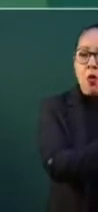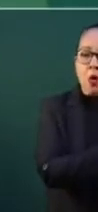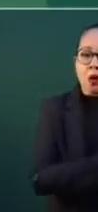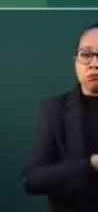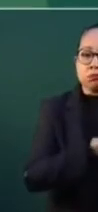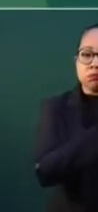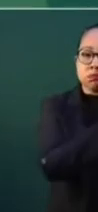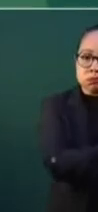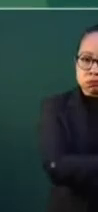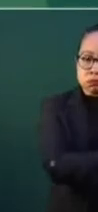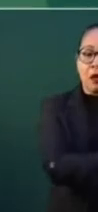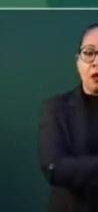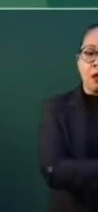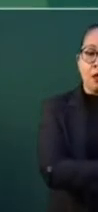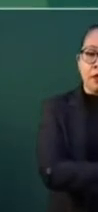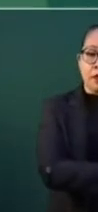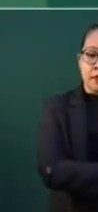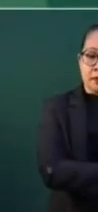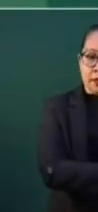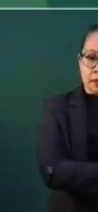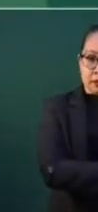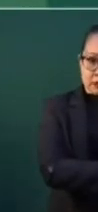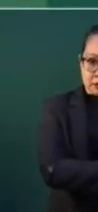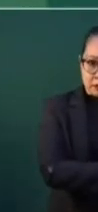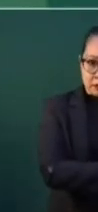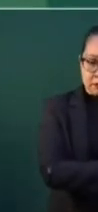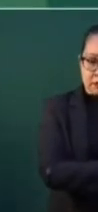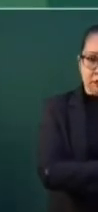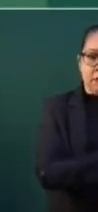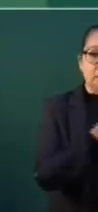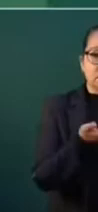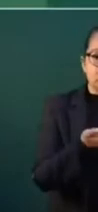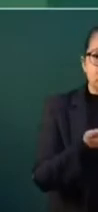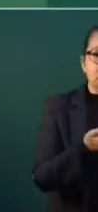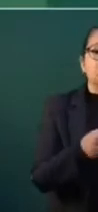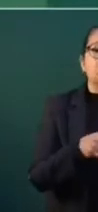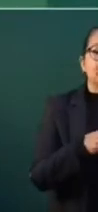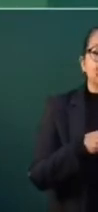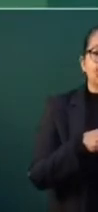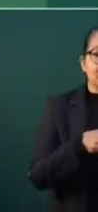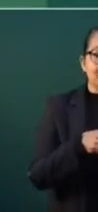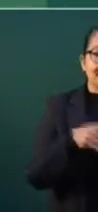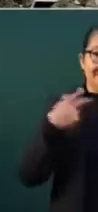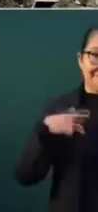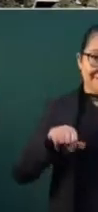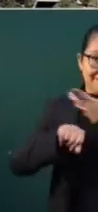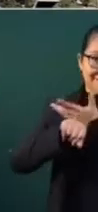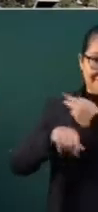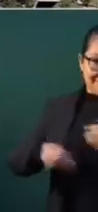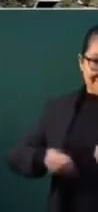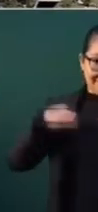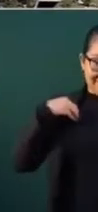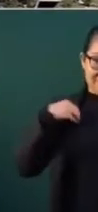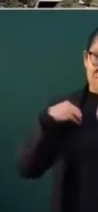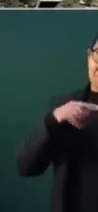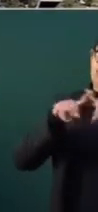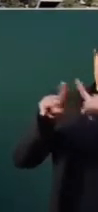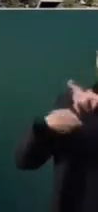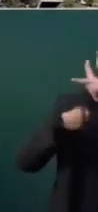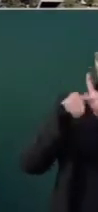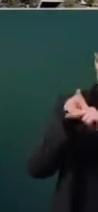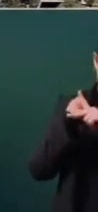de quienes viven y trabajan en Estados Unidos o en cualquier otro país del